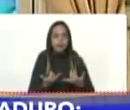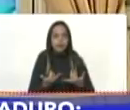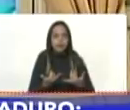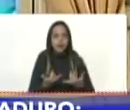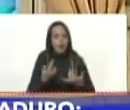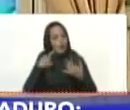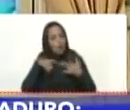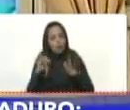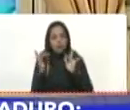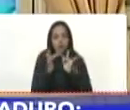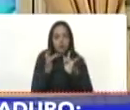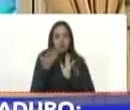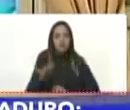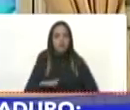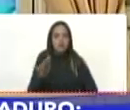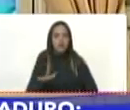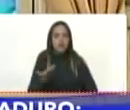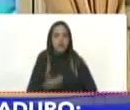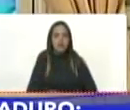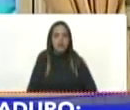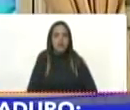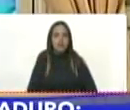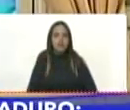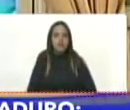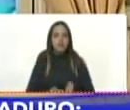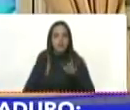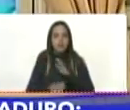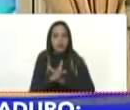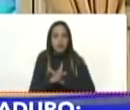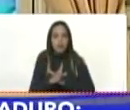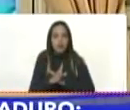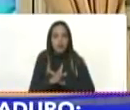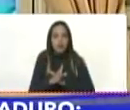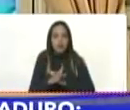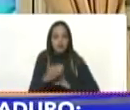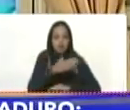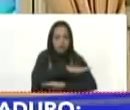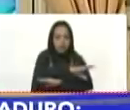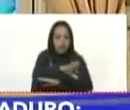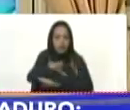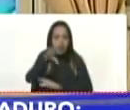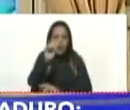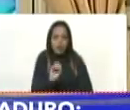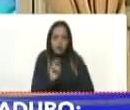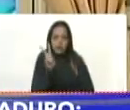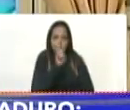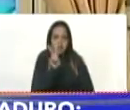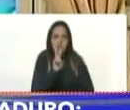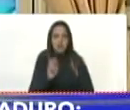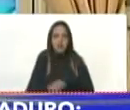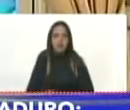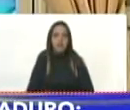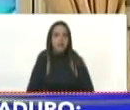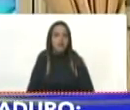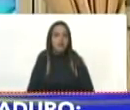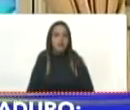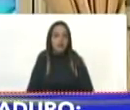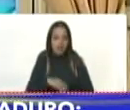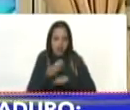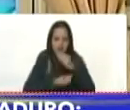paso importante. Vámonos a la costa del oriente del país. Estamos hablando de la